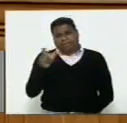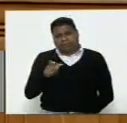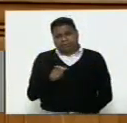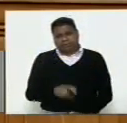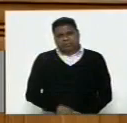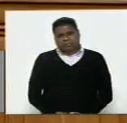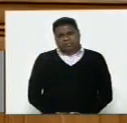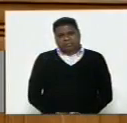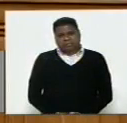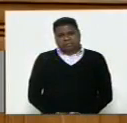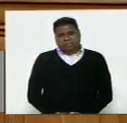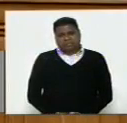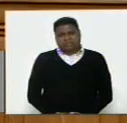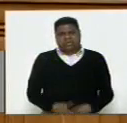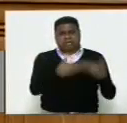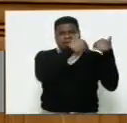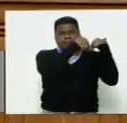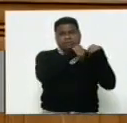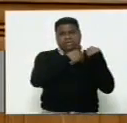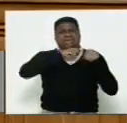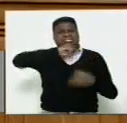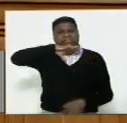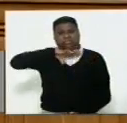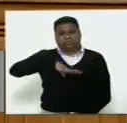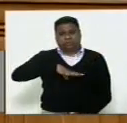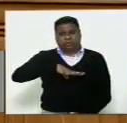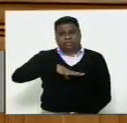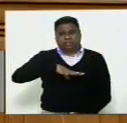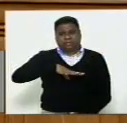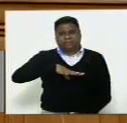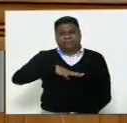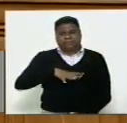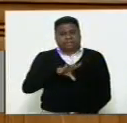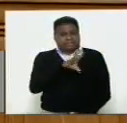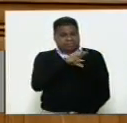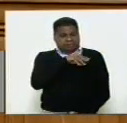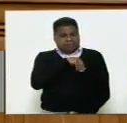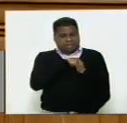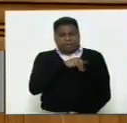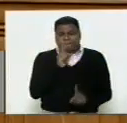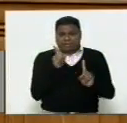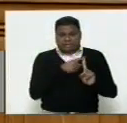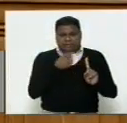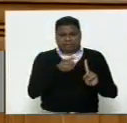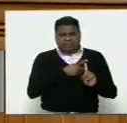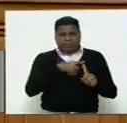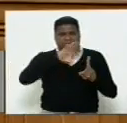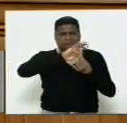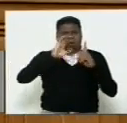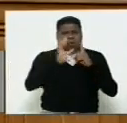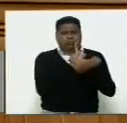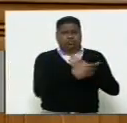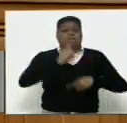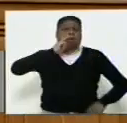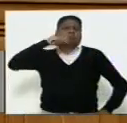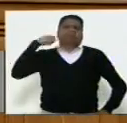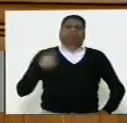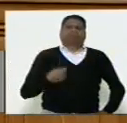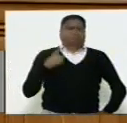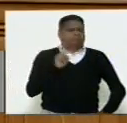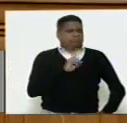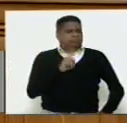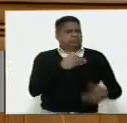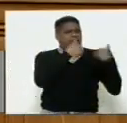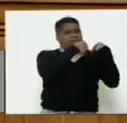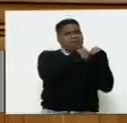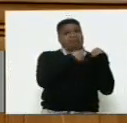carga, esa responsabilidad histórica que se ha asumido fundamentalmente en la cultura machista como una carga exclusiva